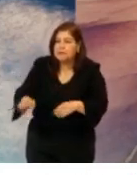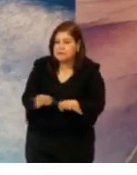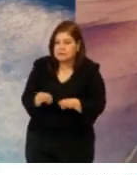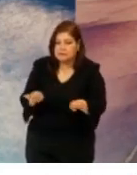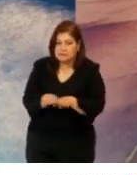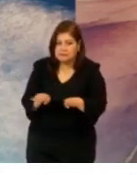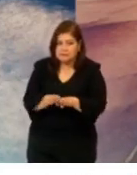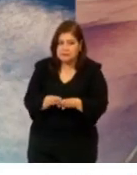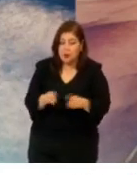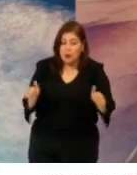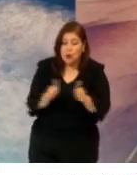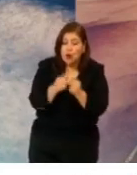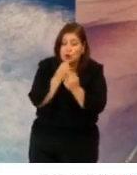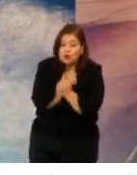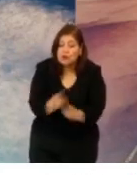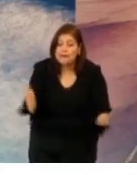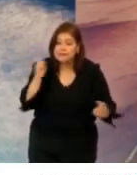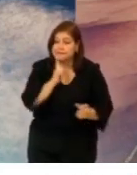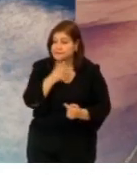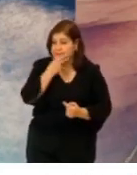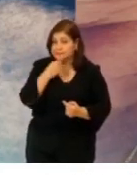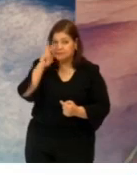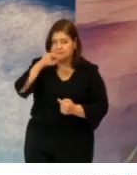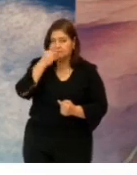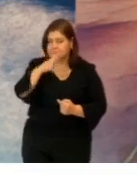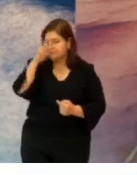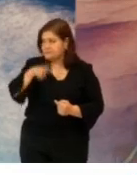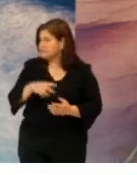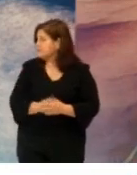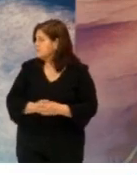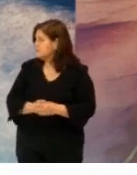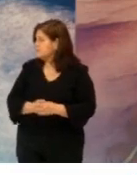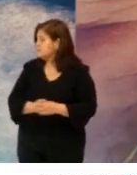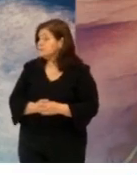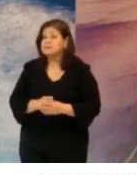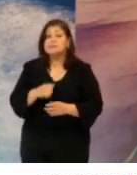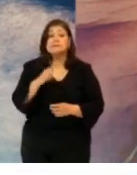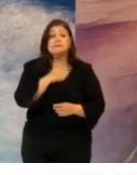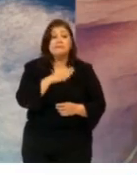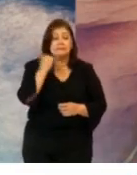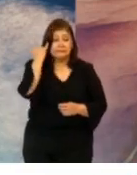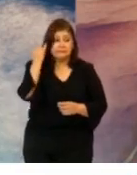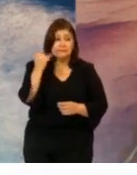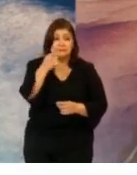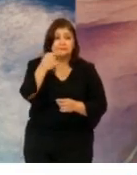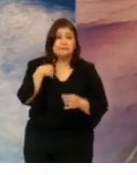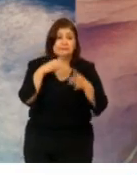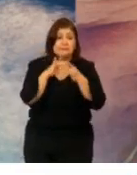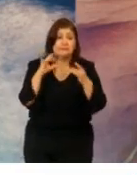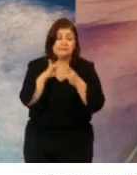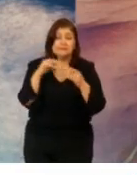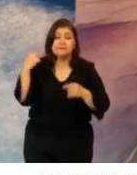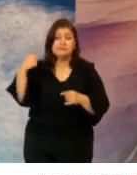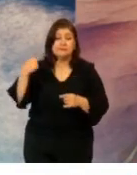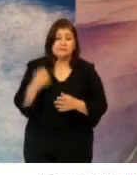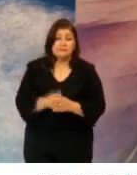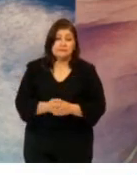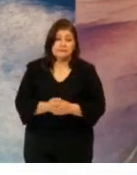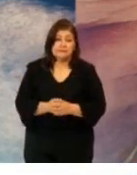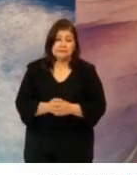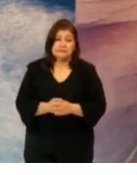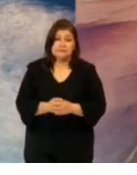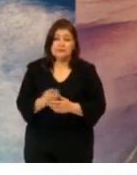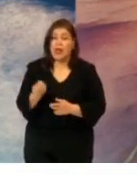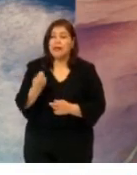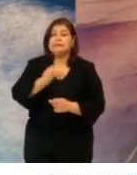pregunta. ¿Cómo empezamos con las niñas y los niños? Magnífico, muchas gracias. Y sí, buena idea, si me pueden contar su nombre, algún signo de